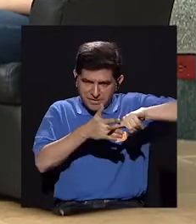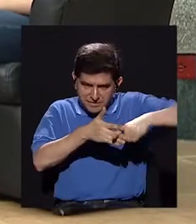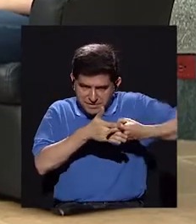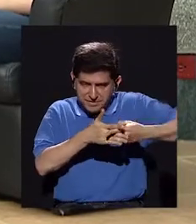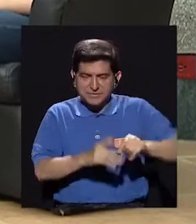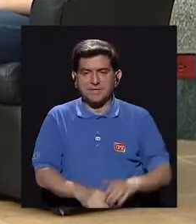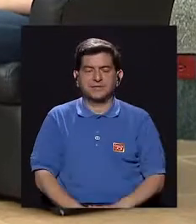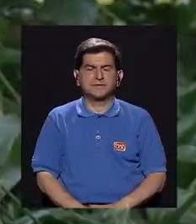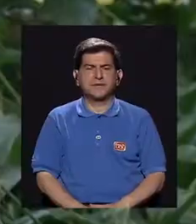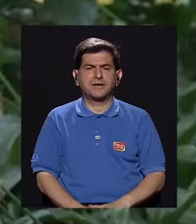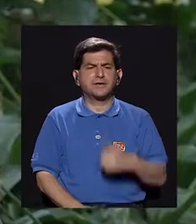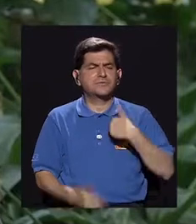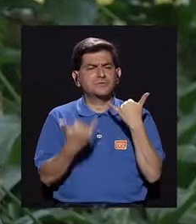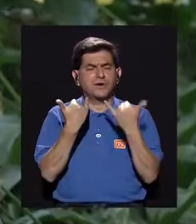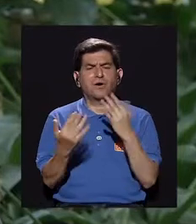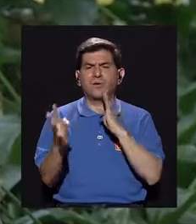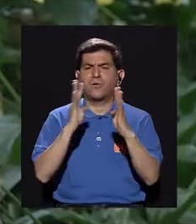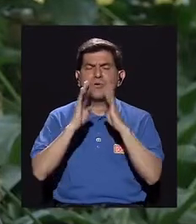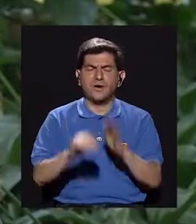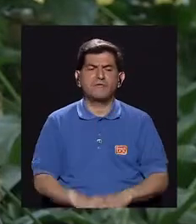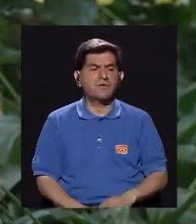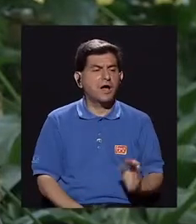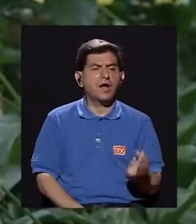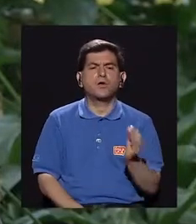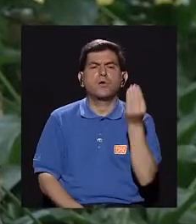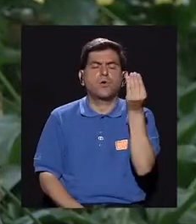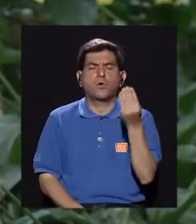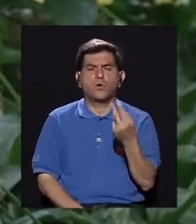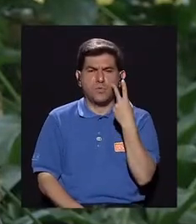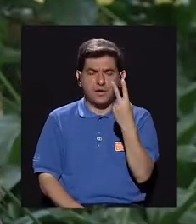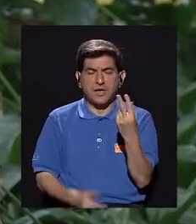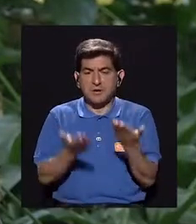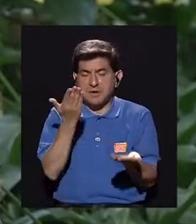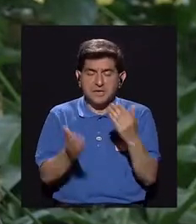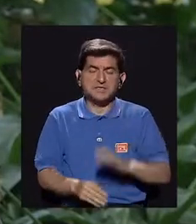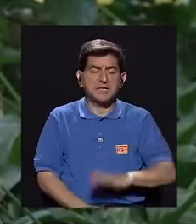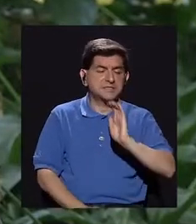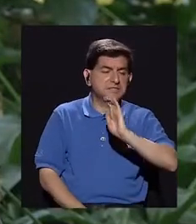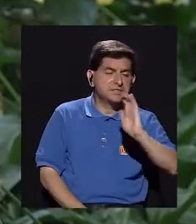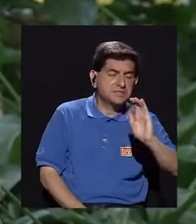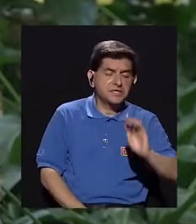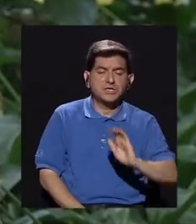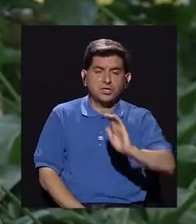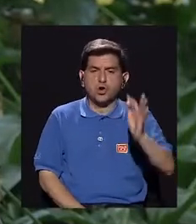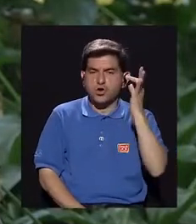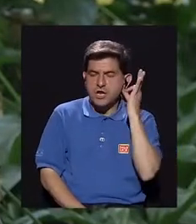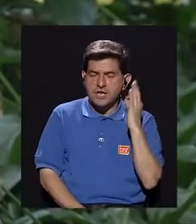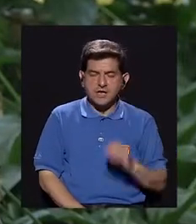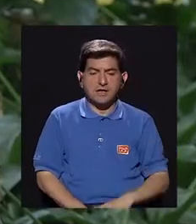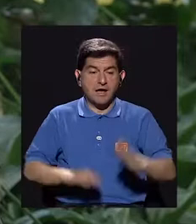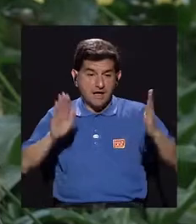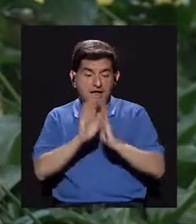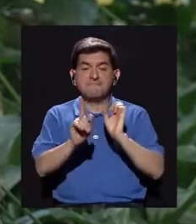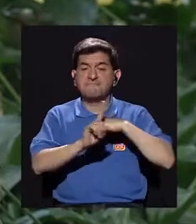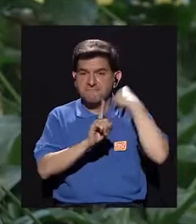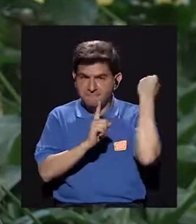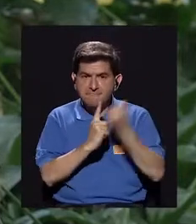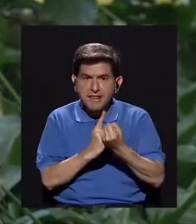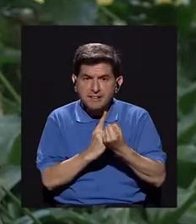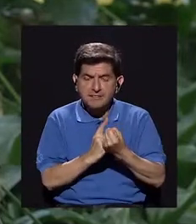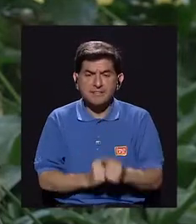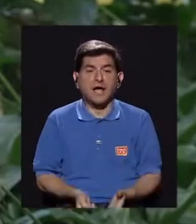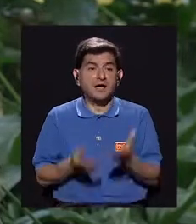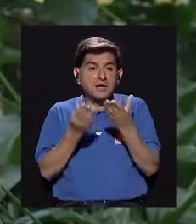estamos iniciando, y entre ellas me gustaría hablar un poco de este joven que nos está viendo, niño, niña o adolescente, que se está enfrentando a esta